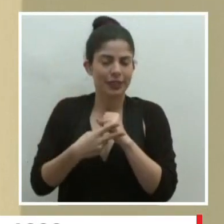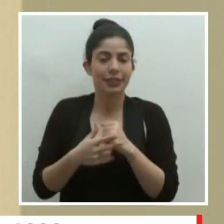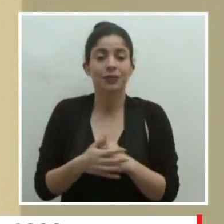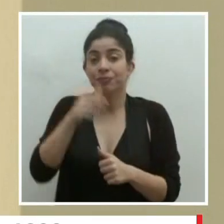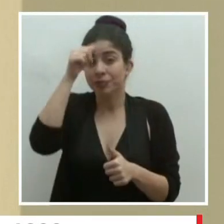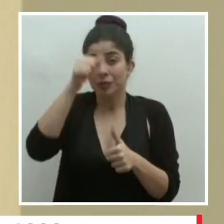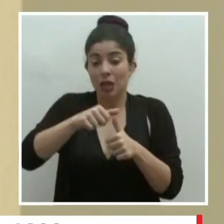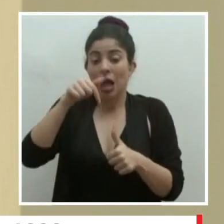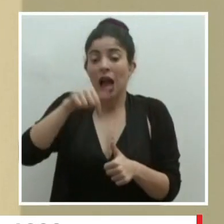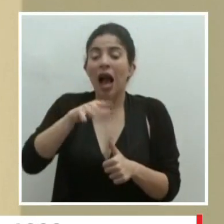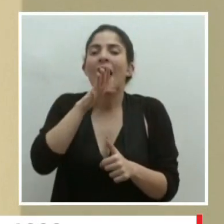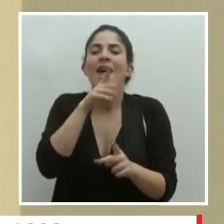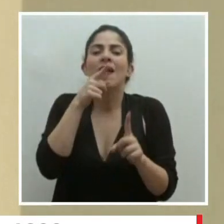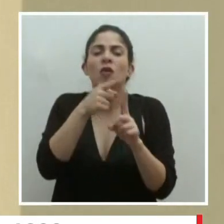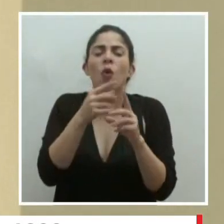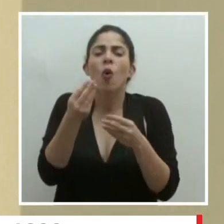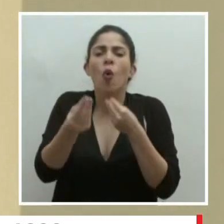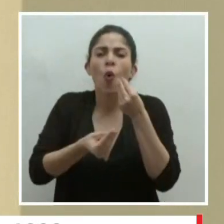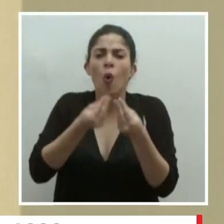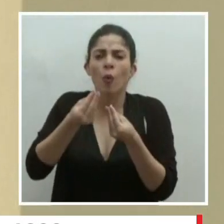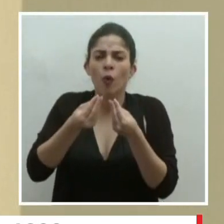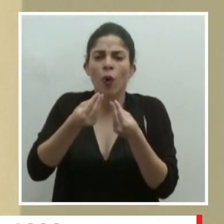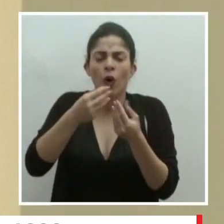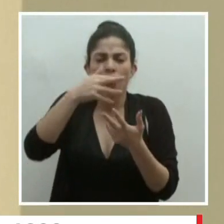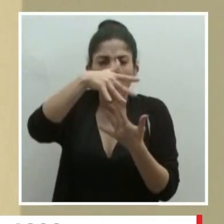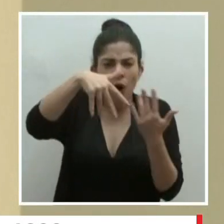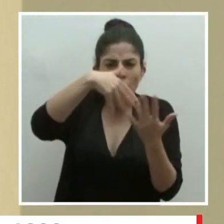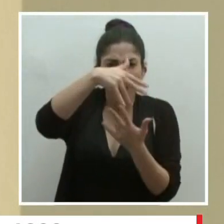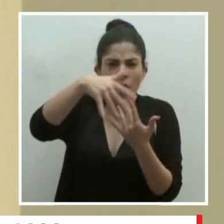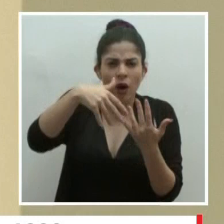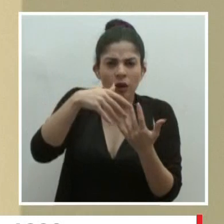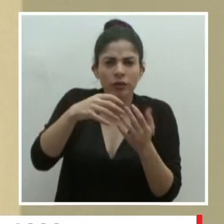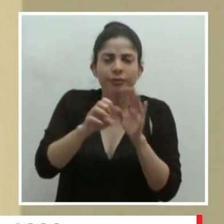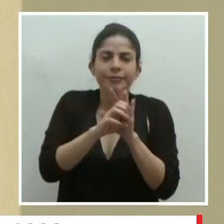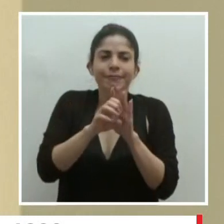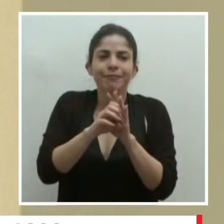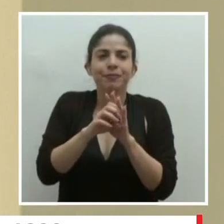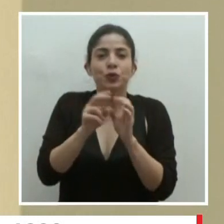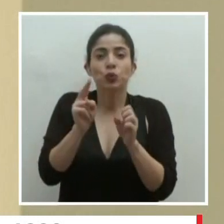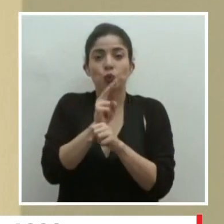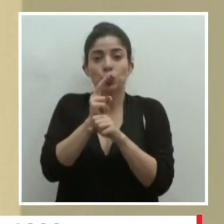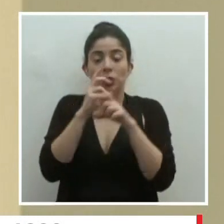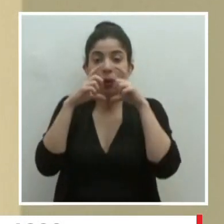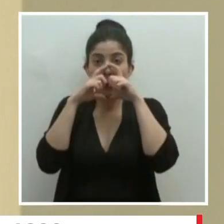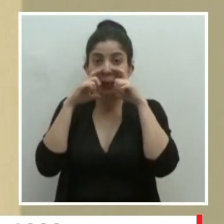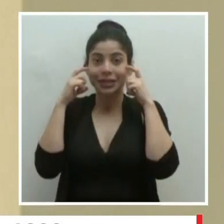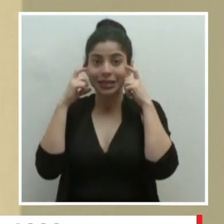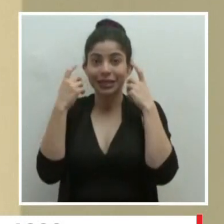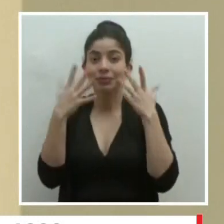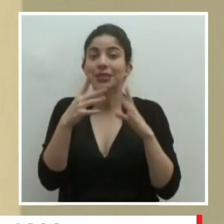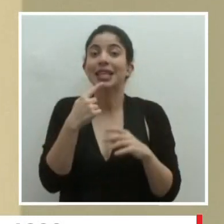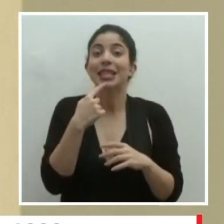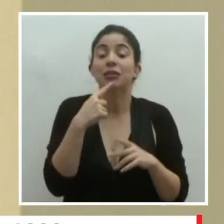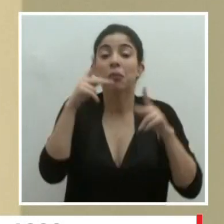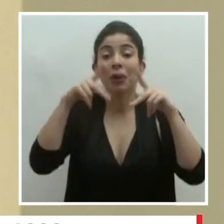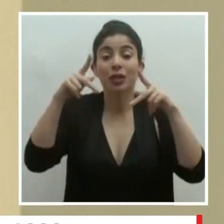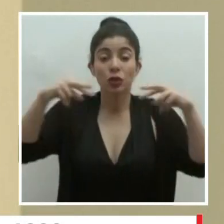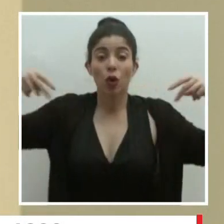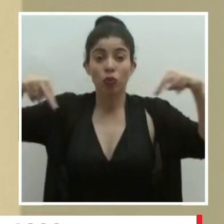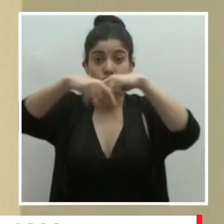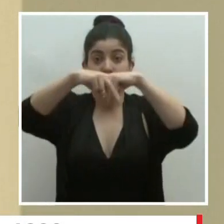acá estamos hablando de la dinámica de la interrelación o eventual relación con el uso de una mascarilla. Ya dijimos que para los transeúntes,